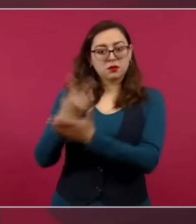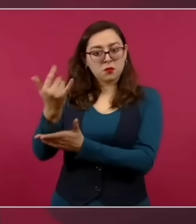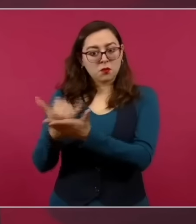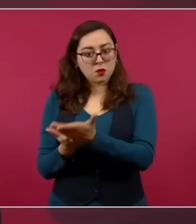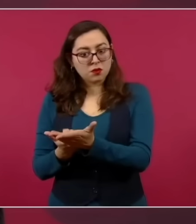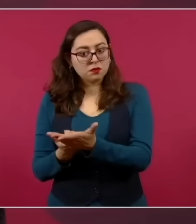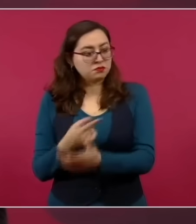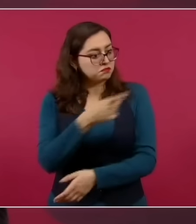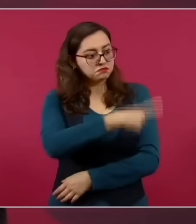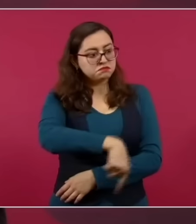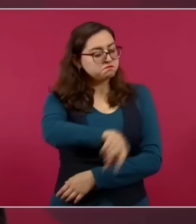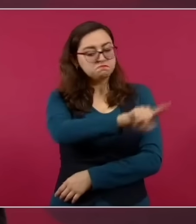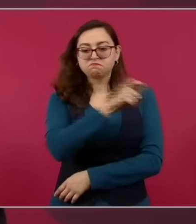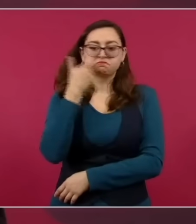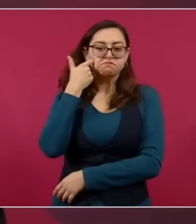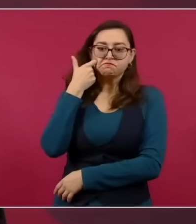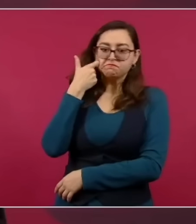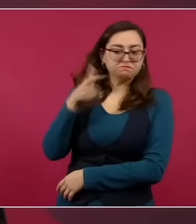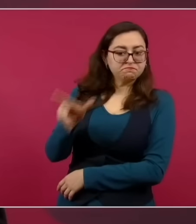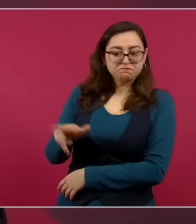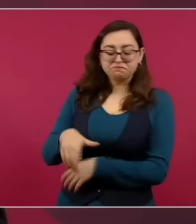proyecto de transformación